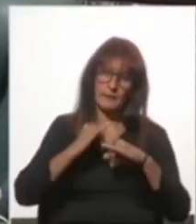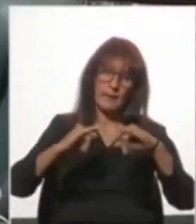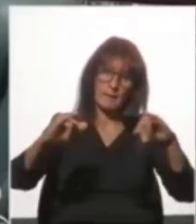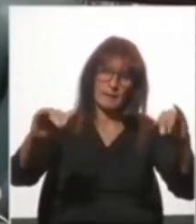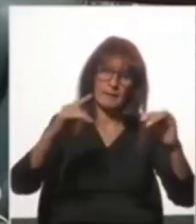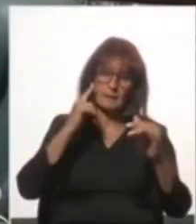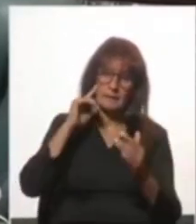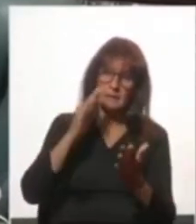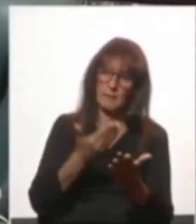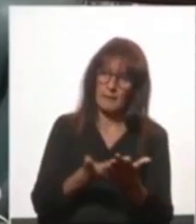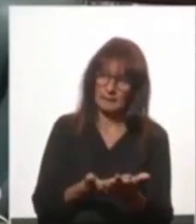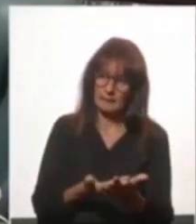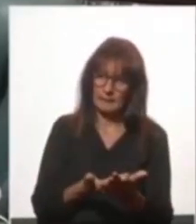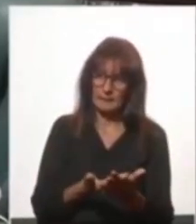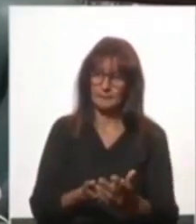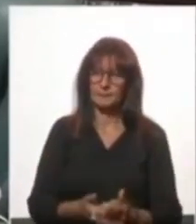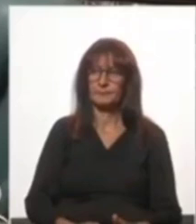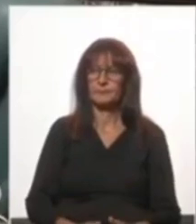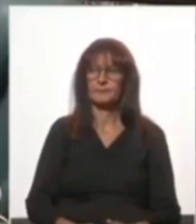planteó